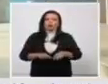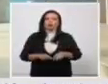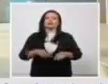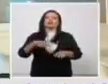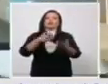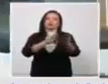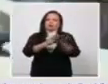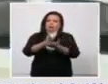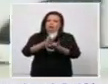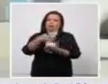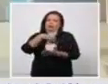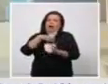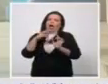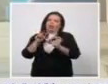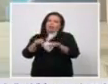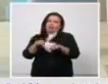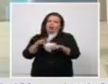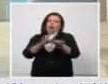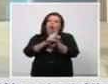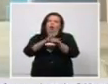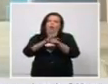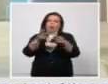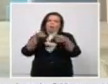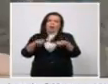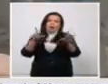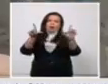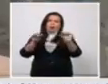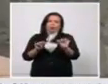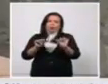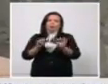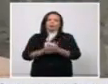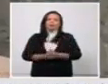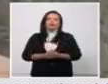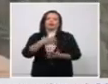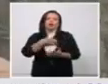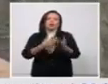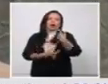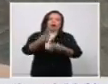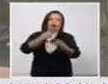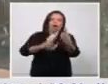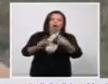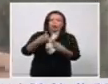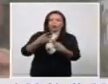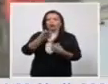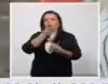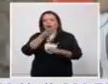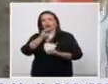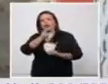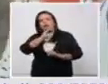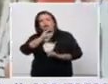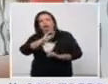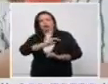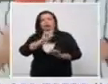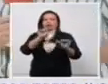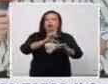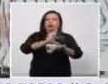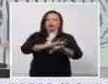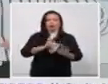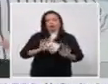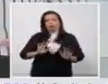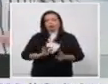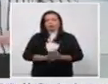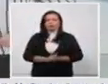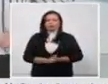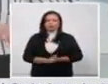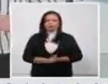más atada o más pacificada en casos autóctonos que puede estar presentando la provincia. Ha sido el mensaje del doctor